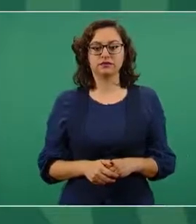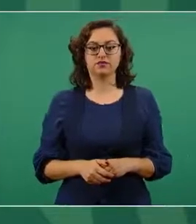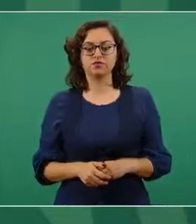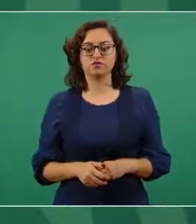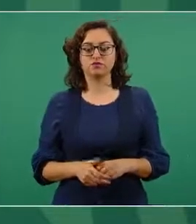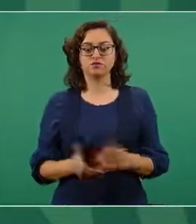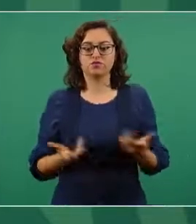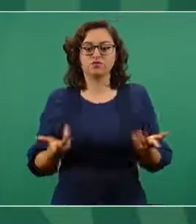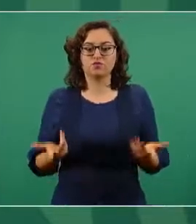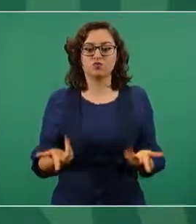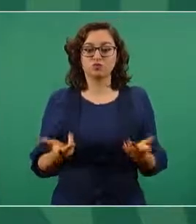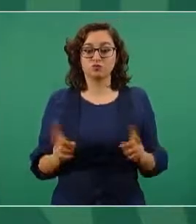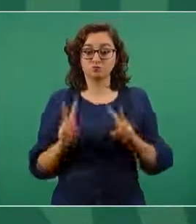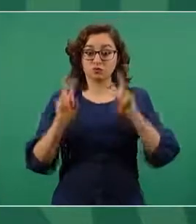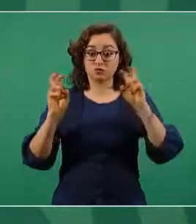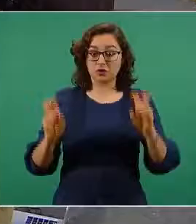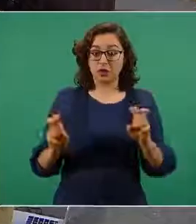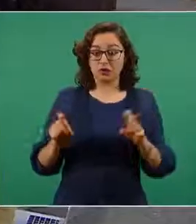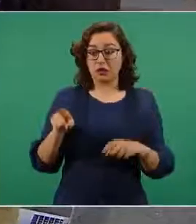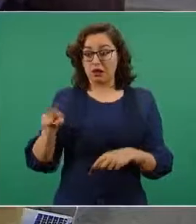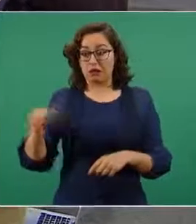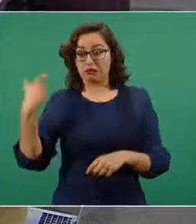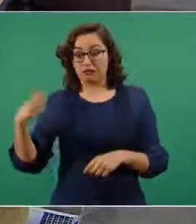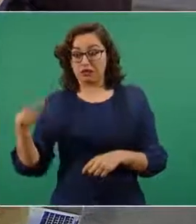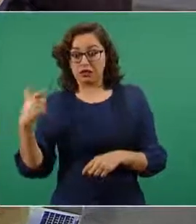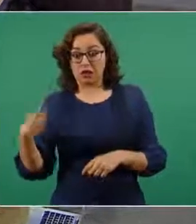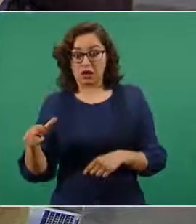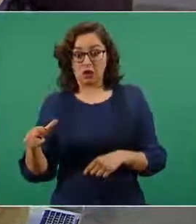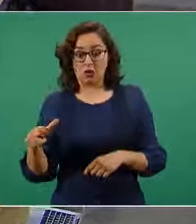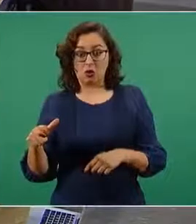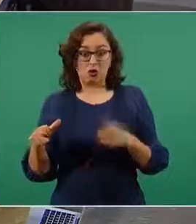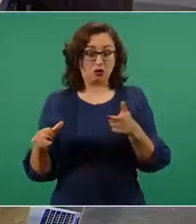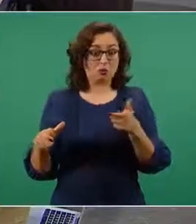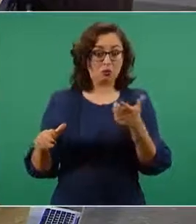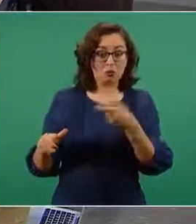de clases, ¿sí? O culturales.